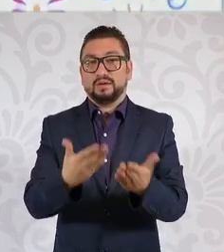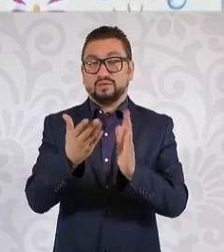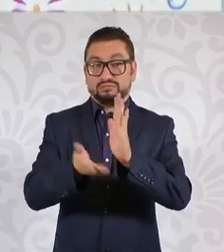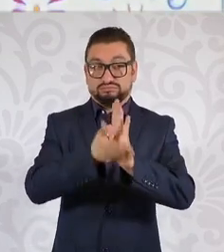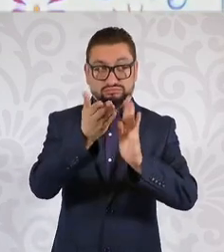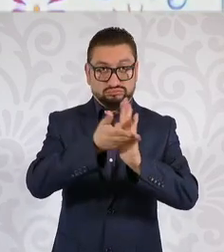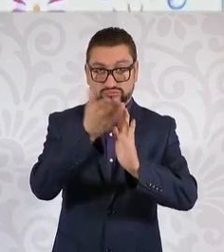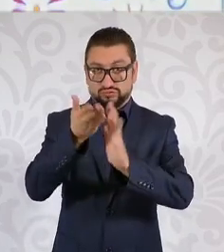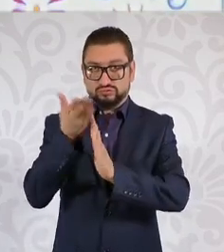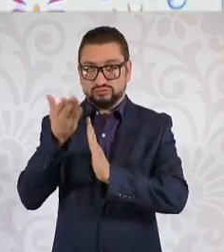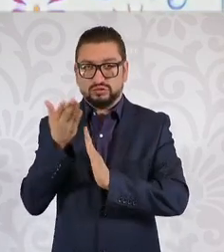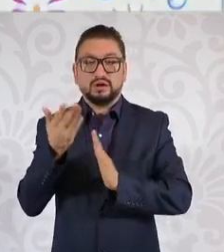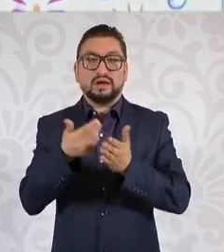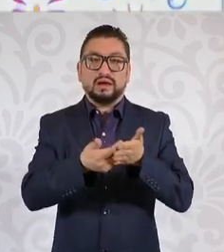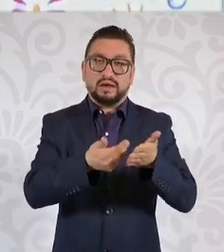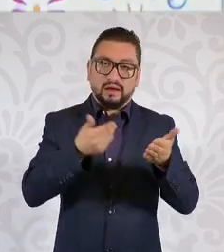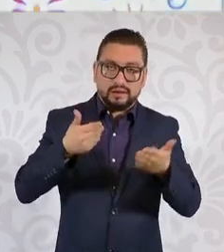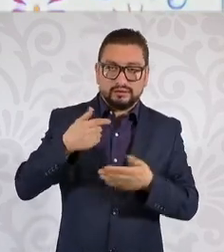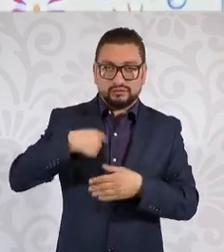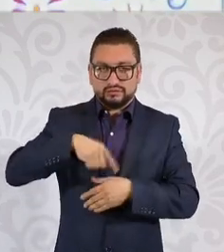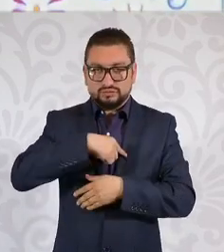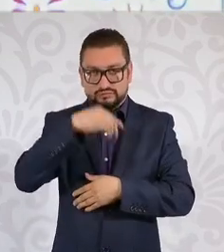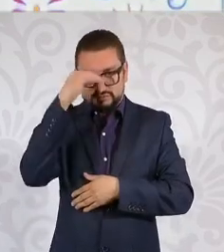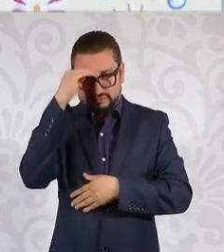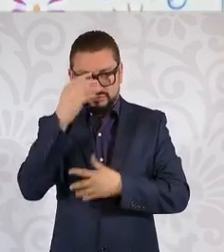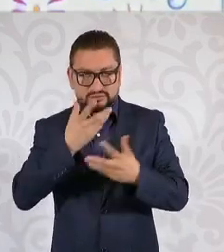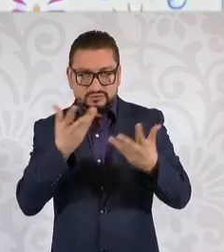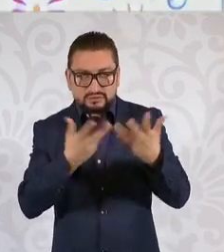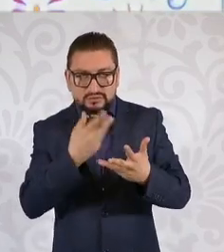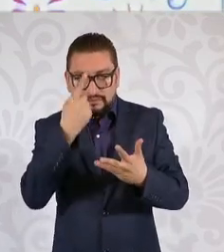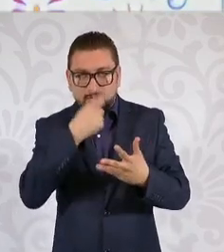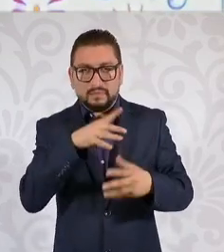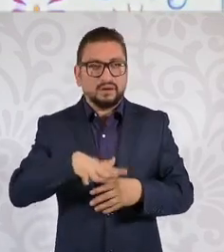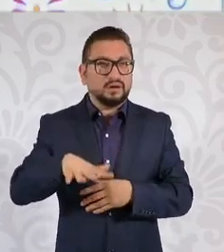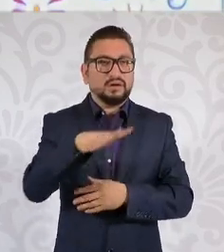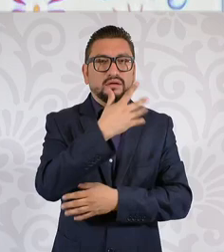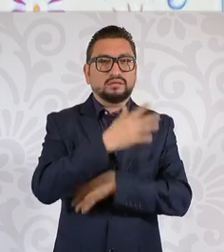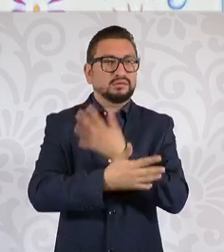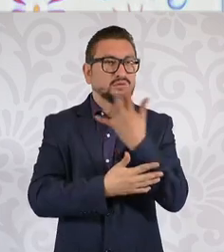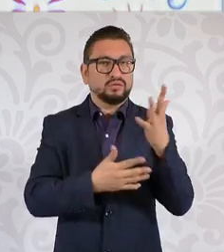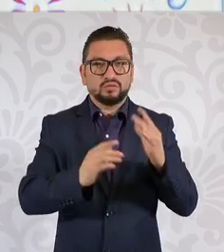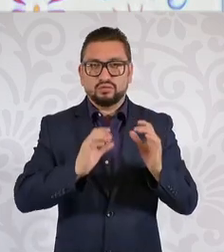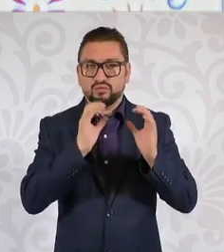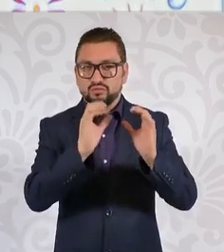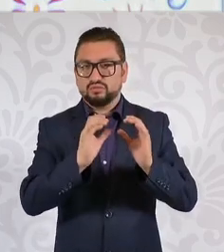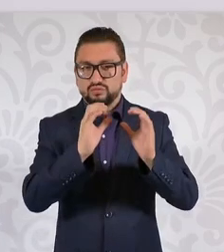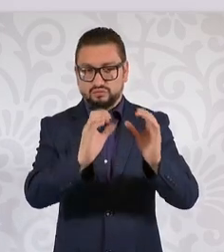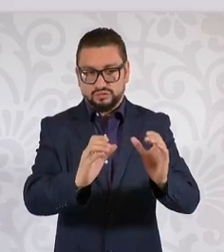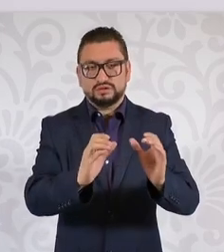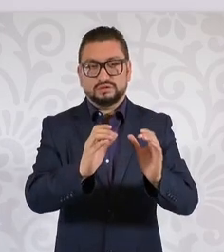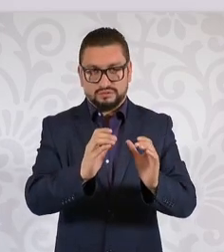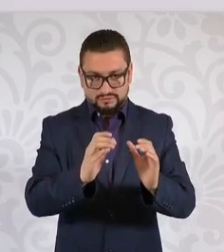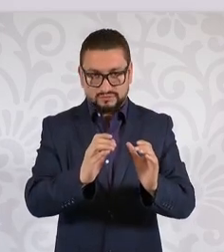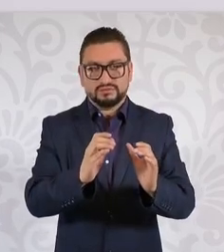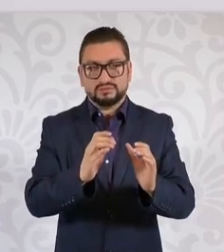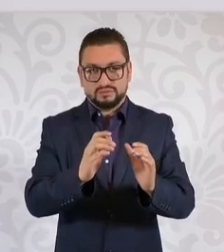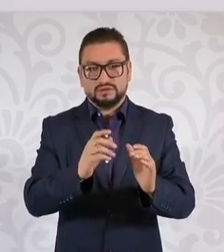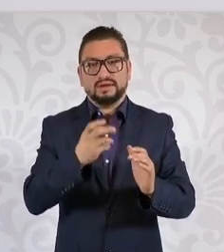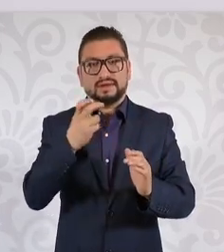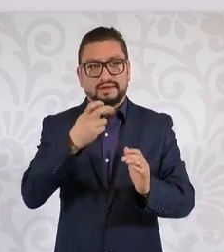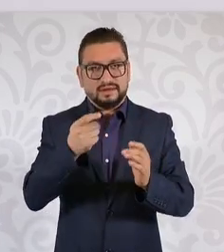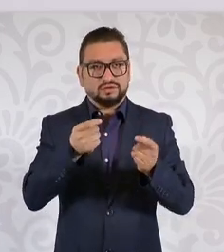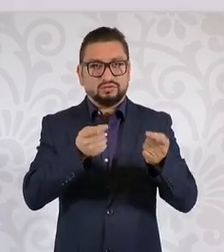hace es qué medidas tenemos que hacer para disminuir esos impactos ambientales. Eso se llaman medidas de